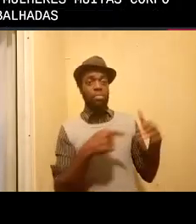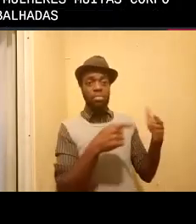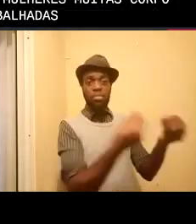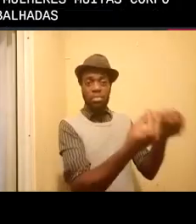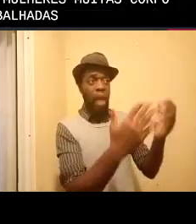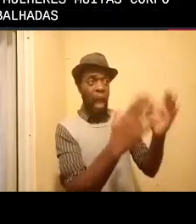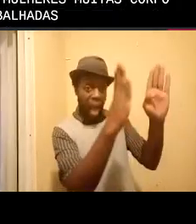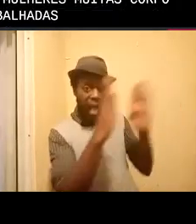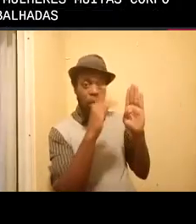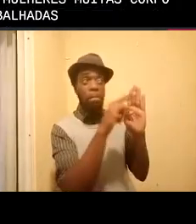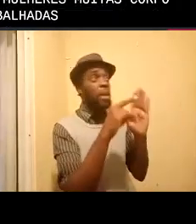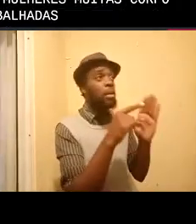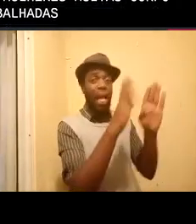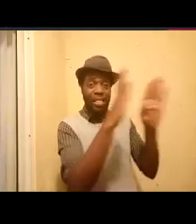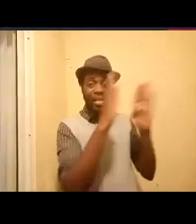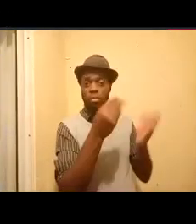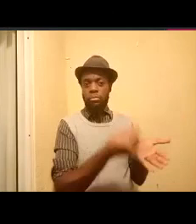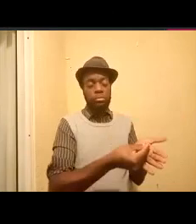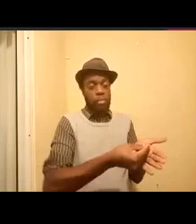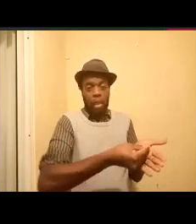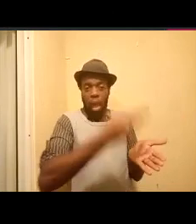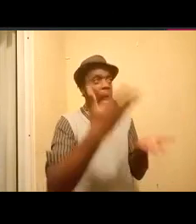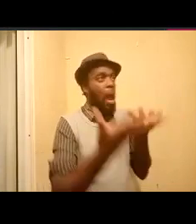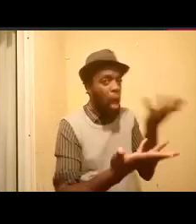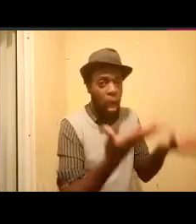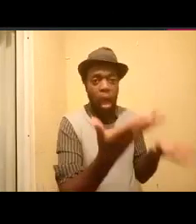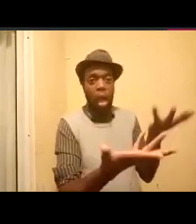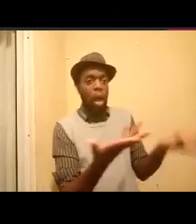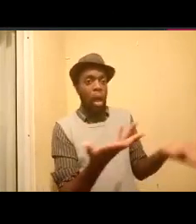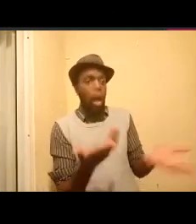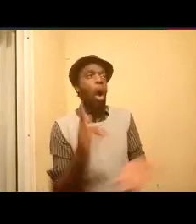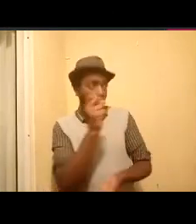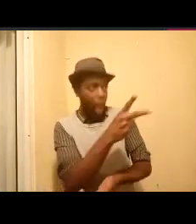carísimos. Entonces, no hay ese acceso